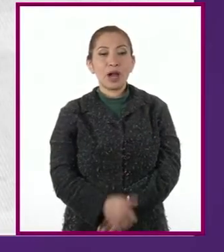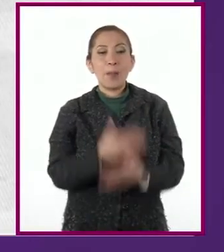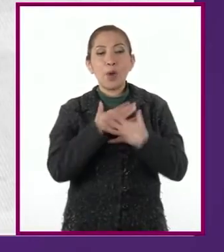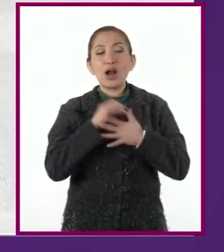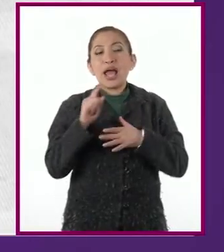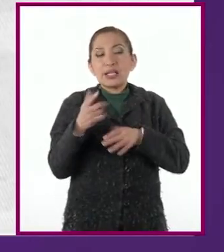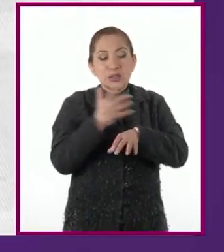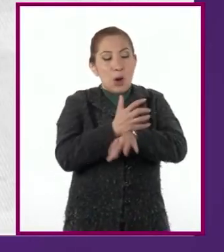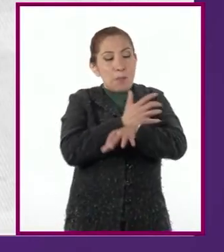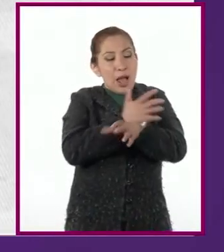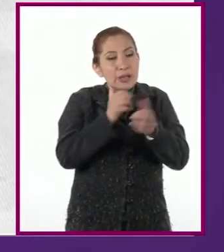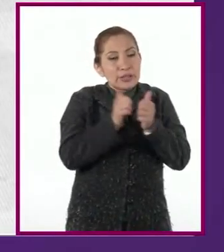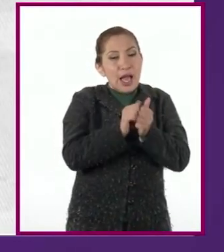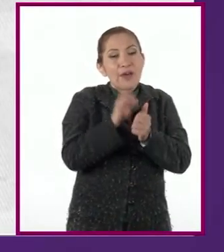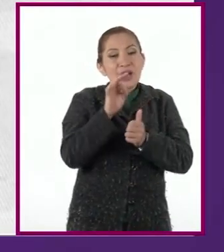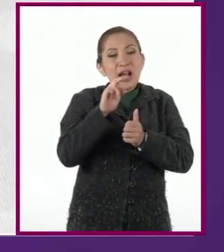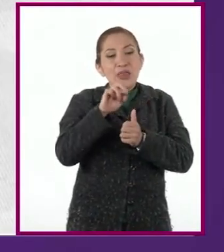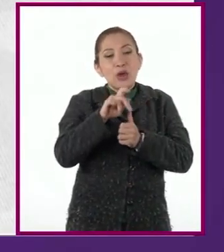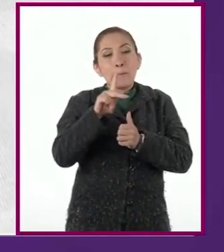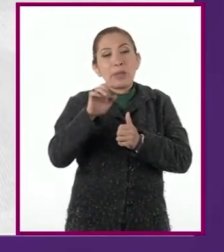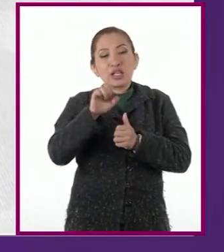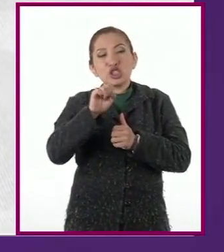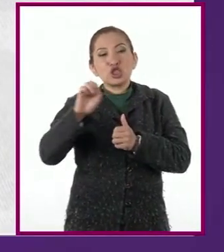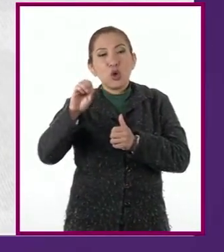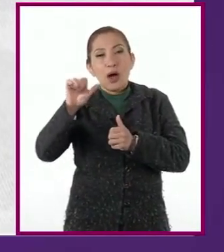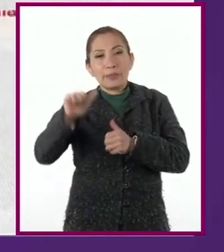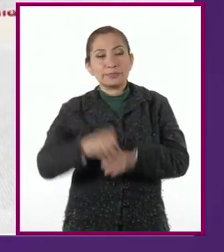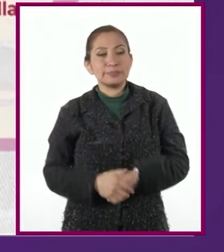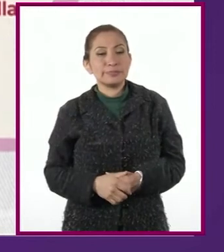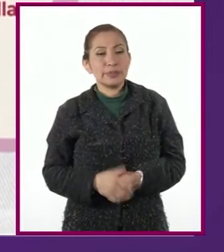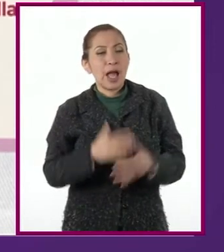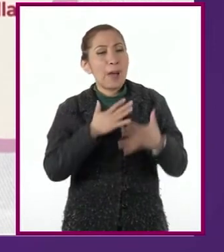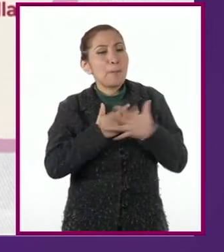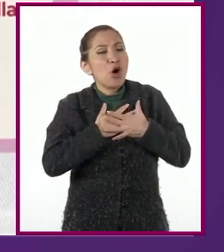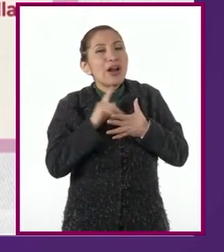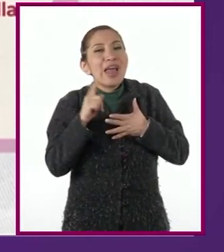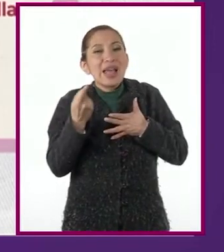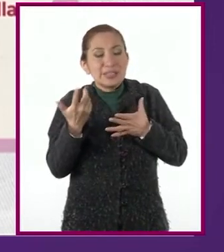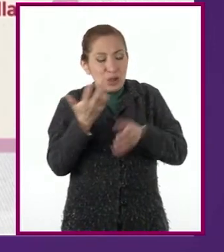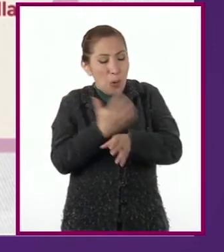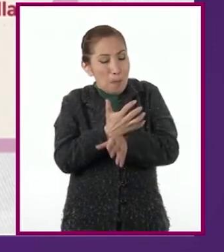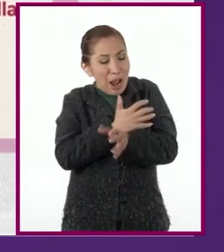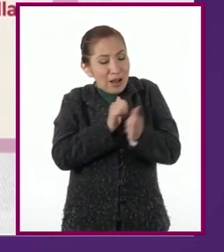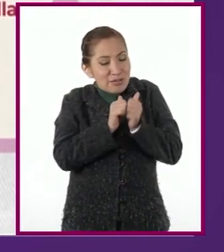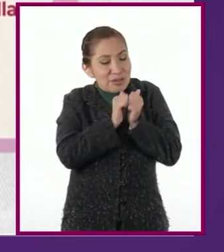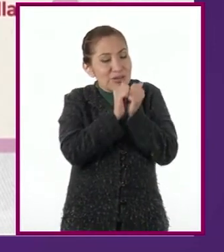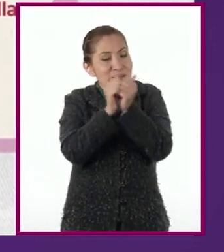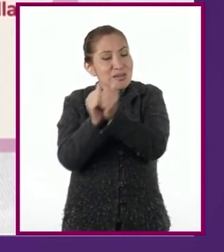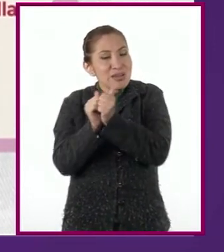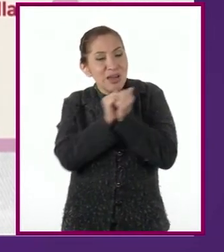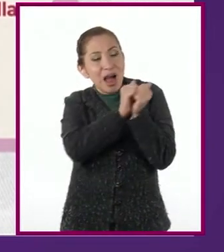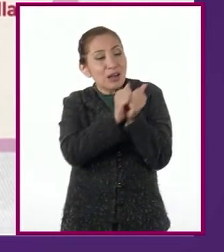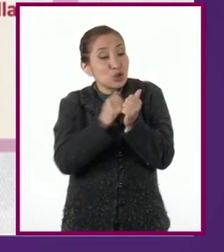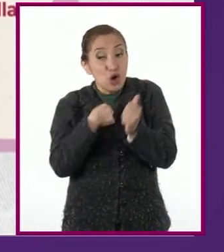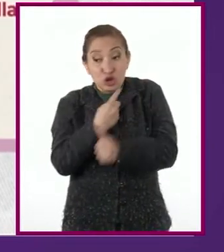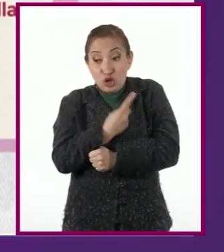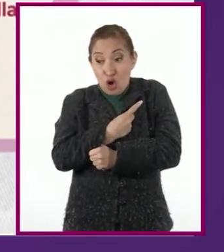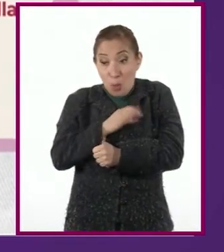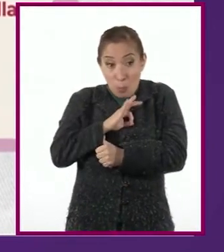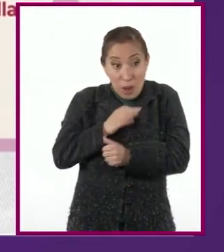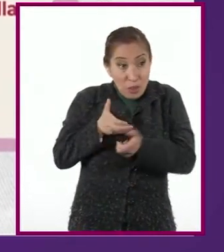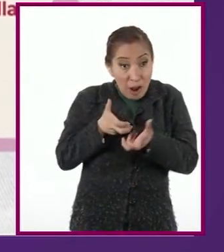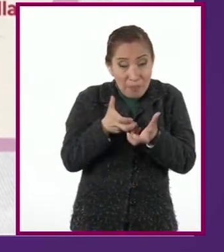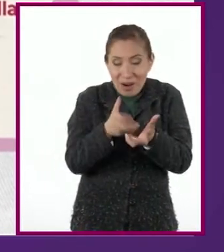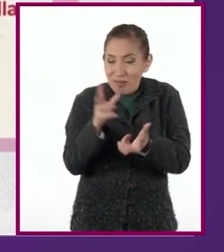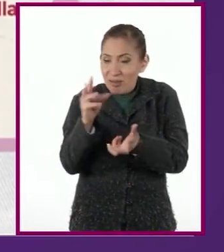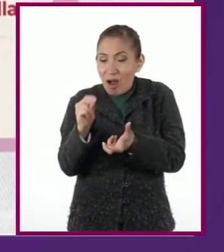Amor es compañía de Fernando Pessoa. El amor es una compañía. Ya no sé andar solo por los